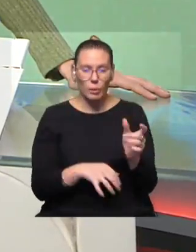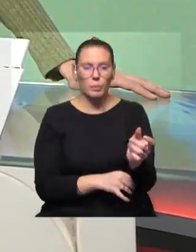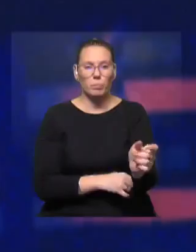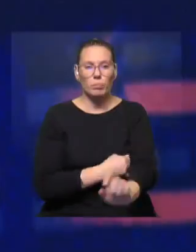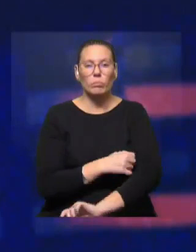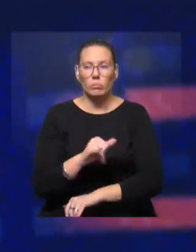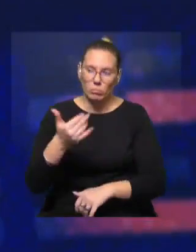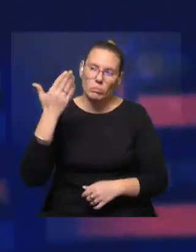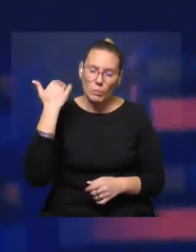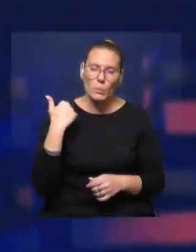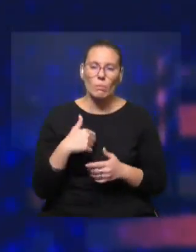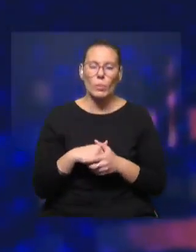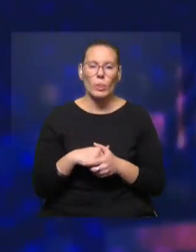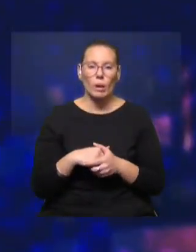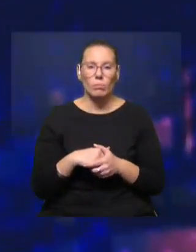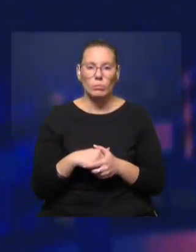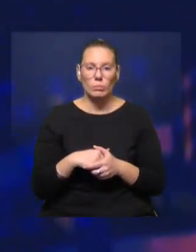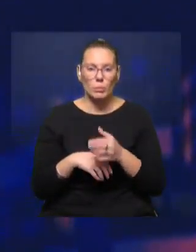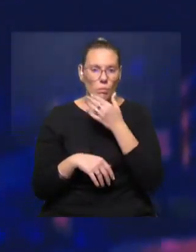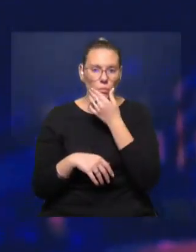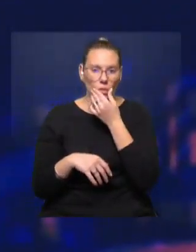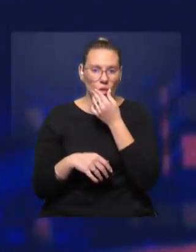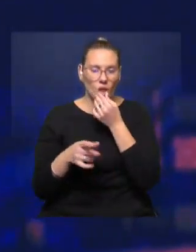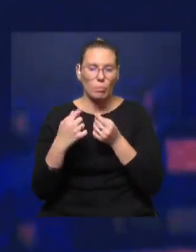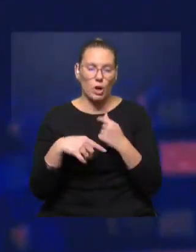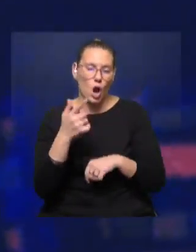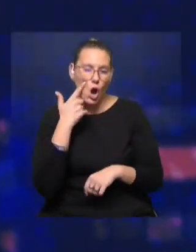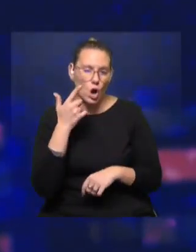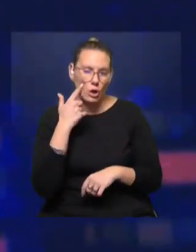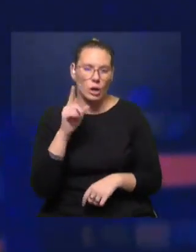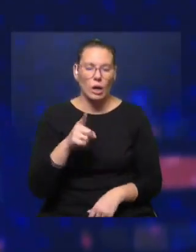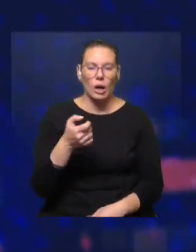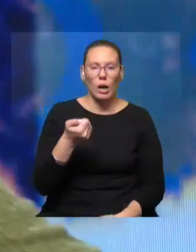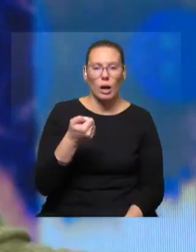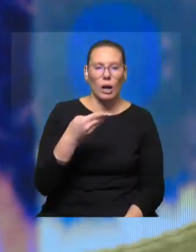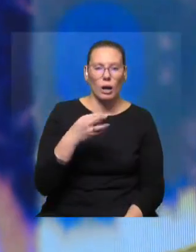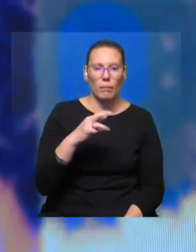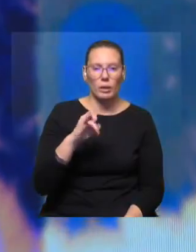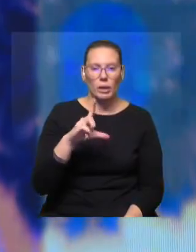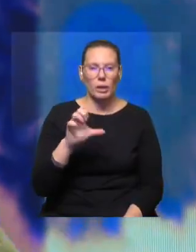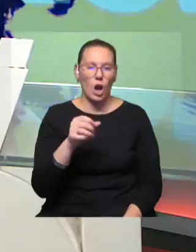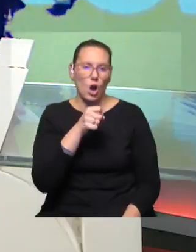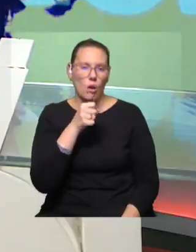hace un tiempo Bueno pero son dos viejos conocidos dos gabrieles conocidos